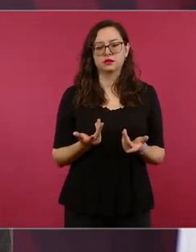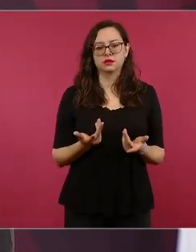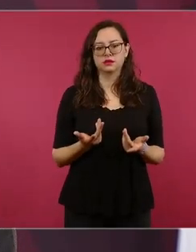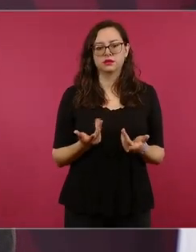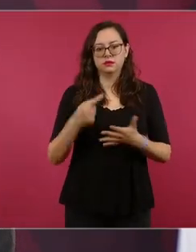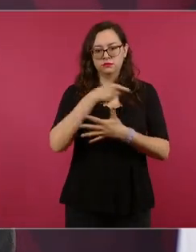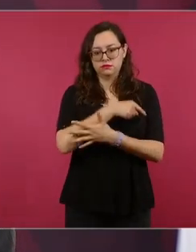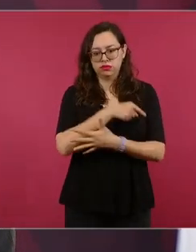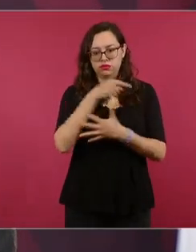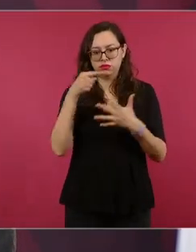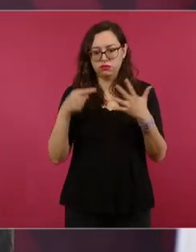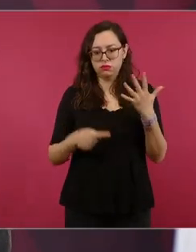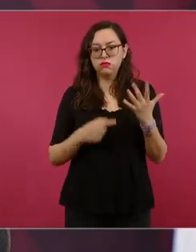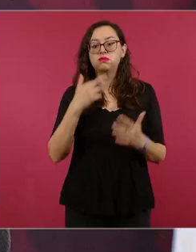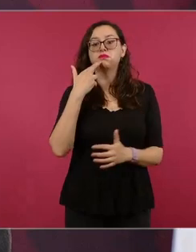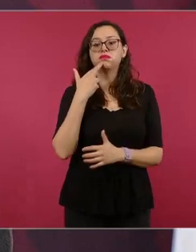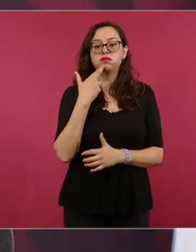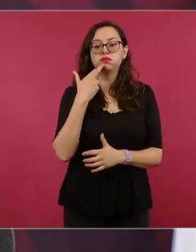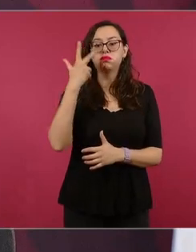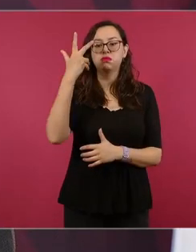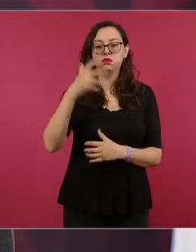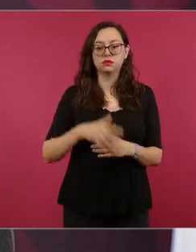Todo eso es lo mejor.